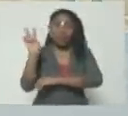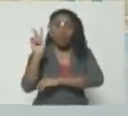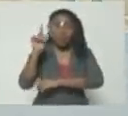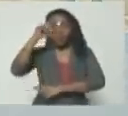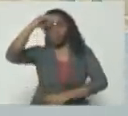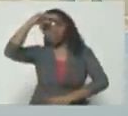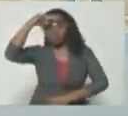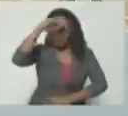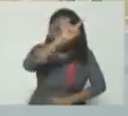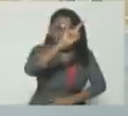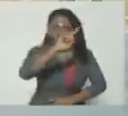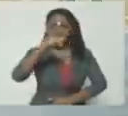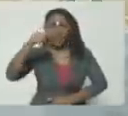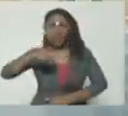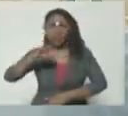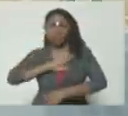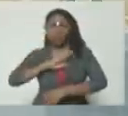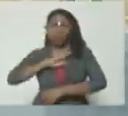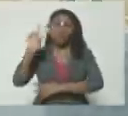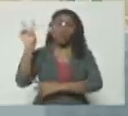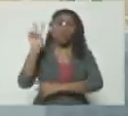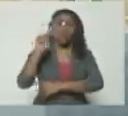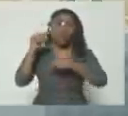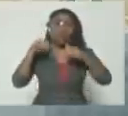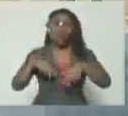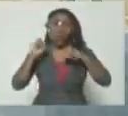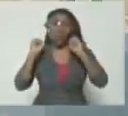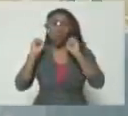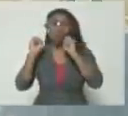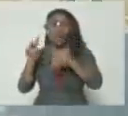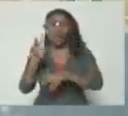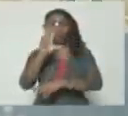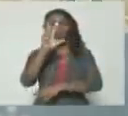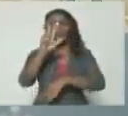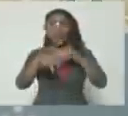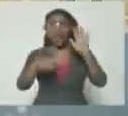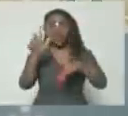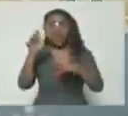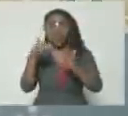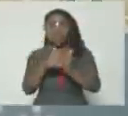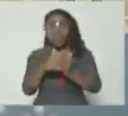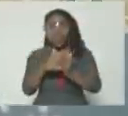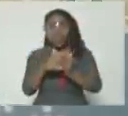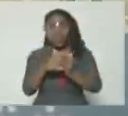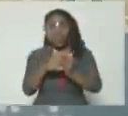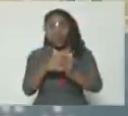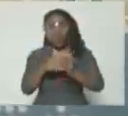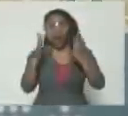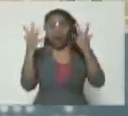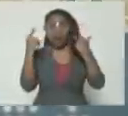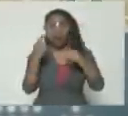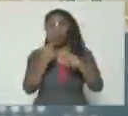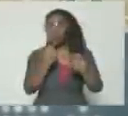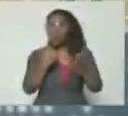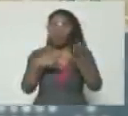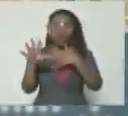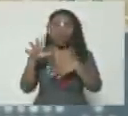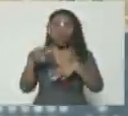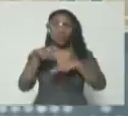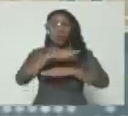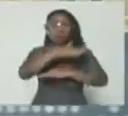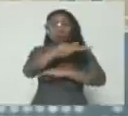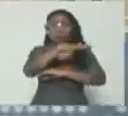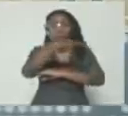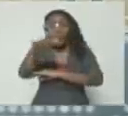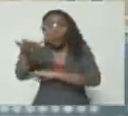ganado vacuno de Venezuela. En esta oportunidad, 13.000 animales. Se van del llano